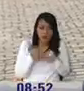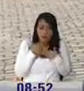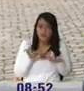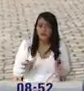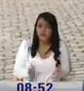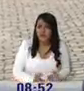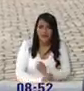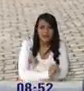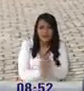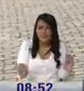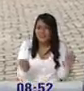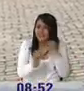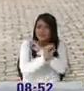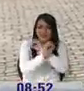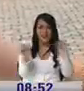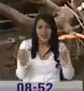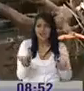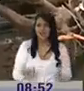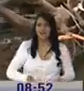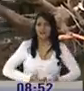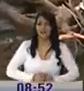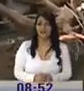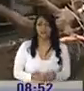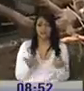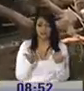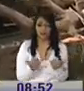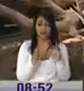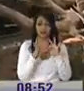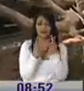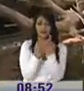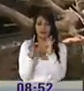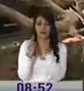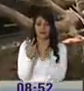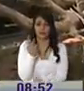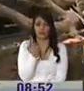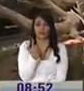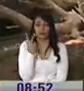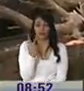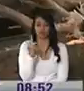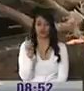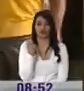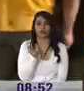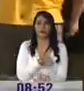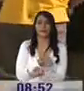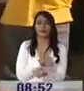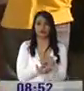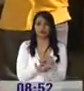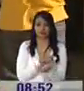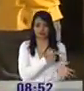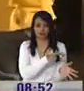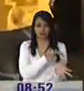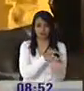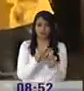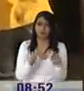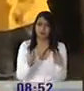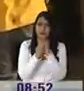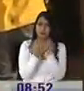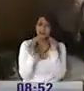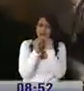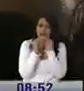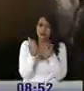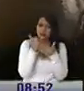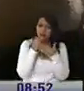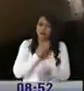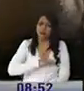han hecho nada absolutamente nada hoy las familias afectadas trabajan solo con ayuda de bomberos no obstante rean ayuda del municipio